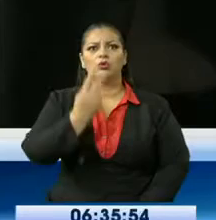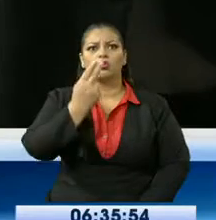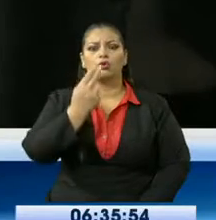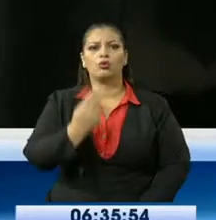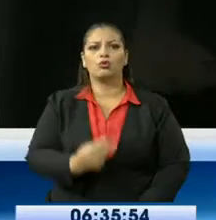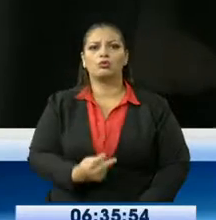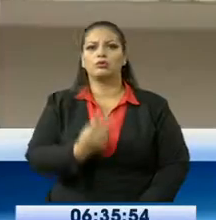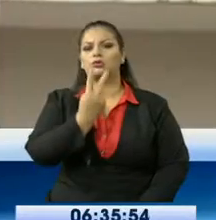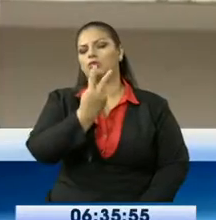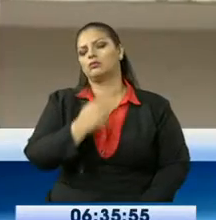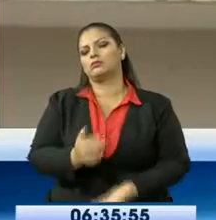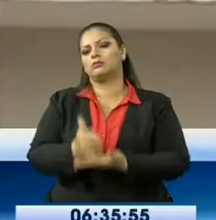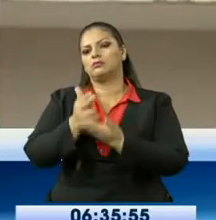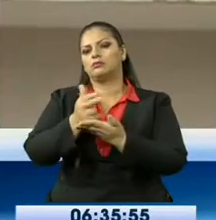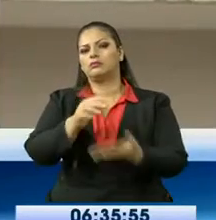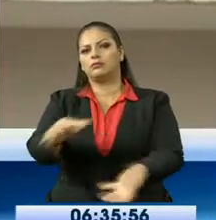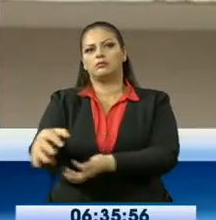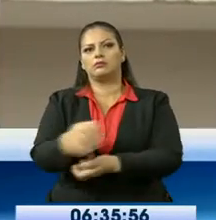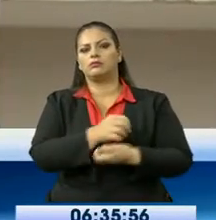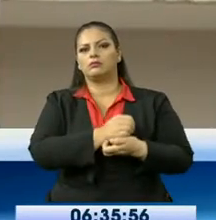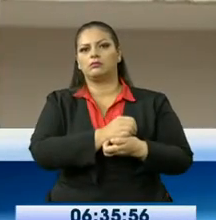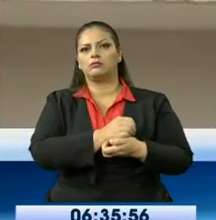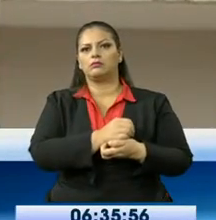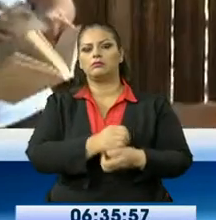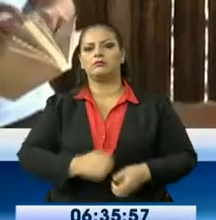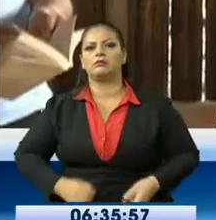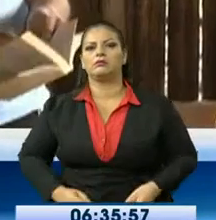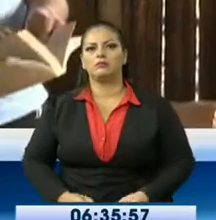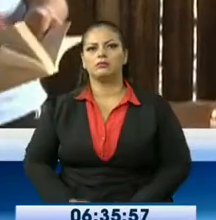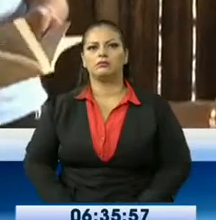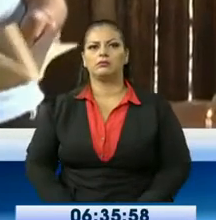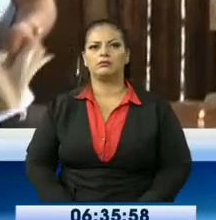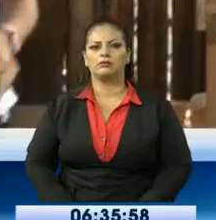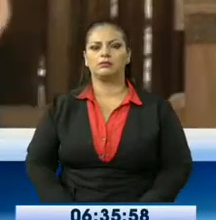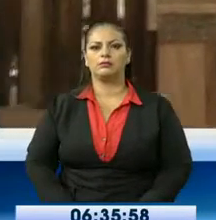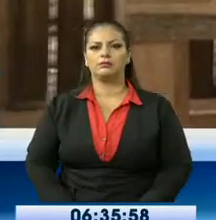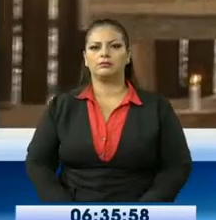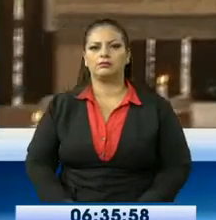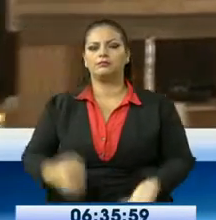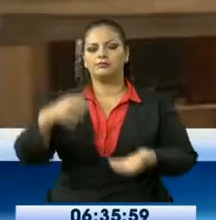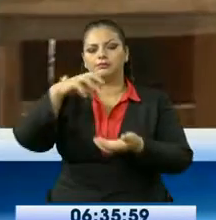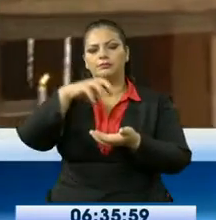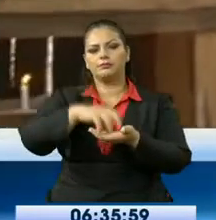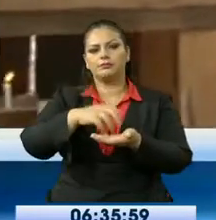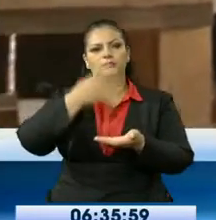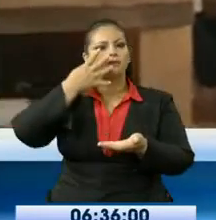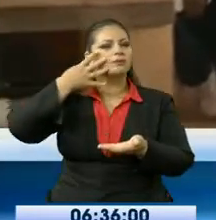se incautaron, del mismo modo en el allanamiento. Desde Morona, Santiago, informó Carmita Argoti.